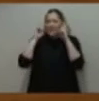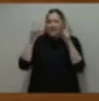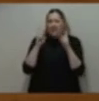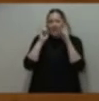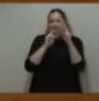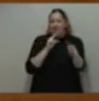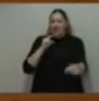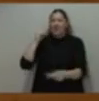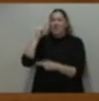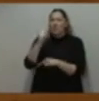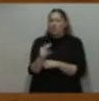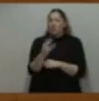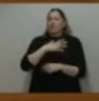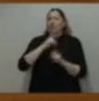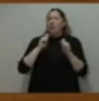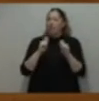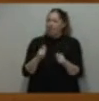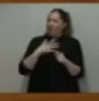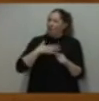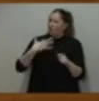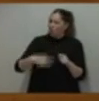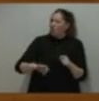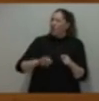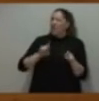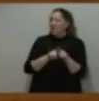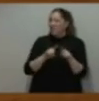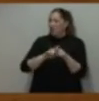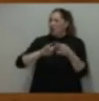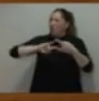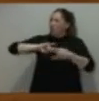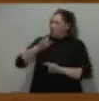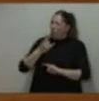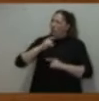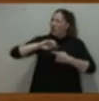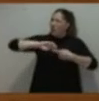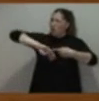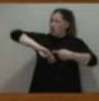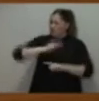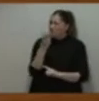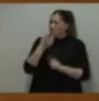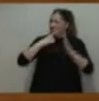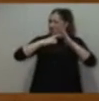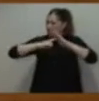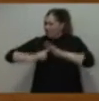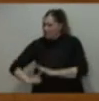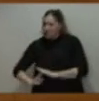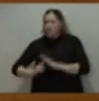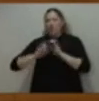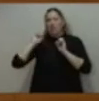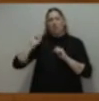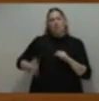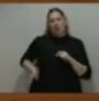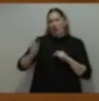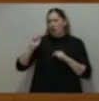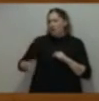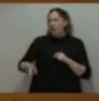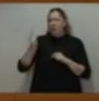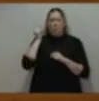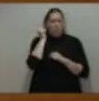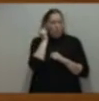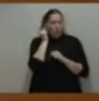de alguna manera a esa doble, triple o sistemática casi discriminación a la que nos vemos sometidas las mujeres